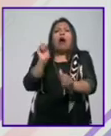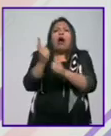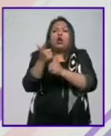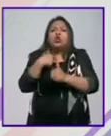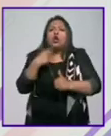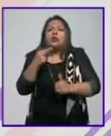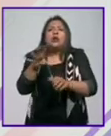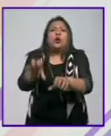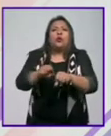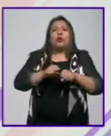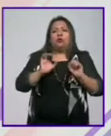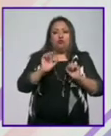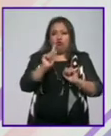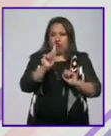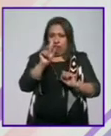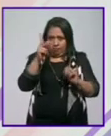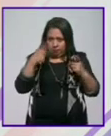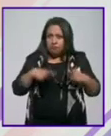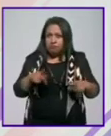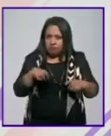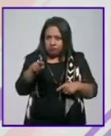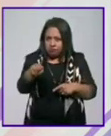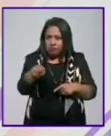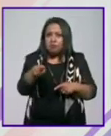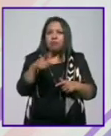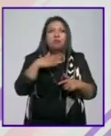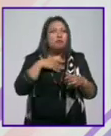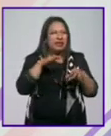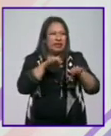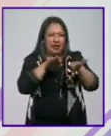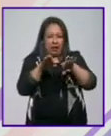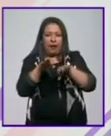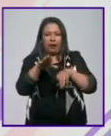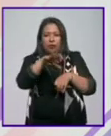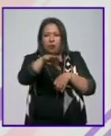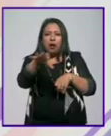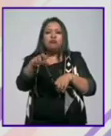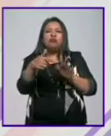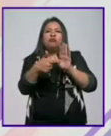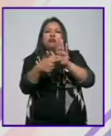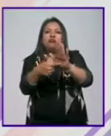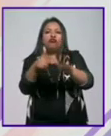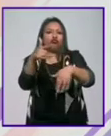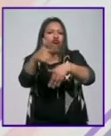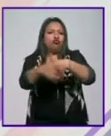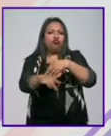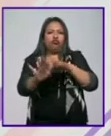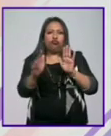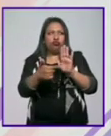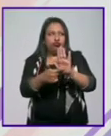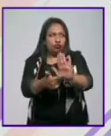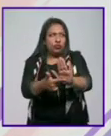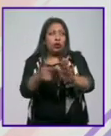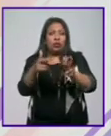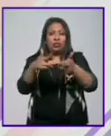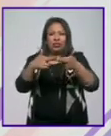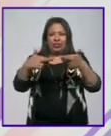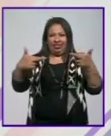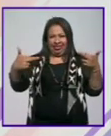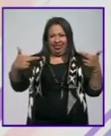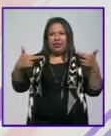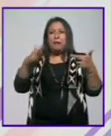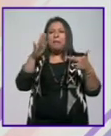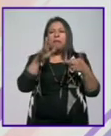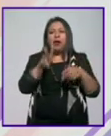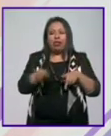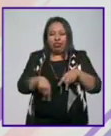mía. Es una persona. Mis trabajos generalmente los muestro al desnudo, donde los cables como